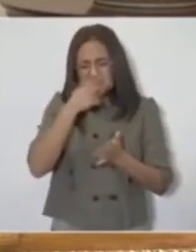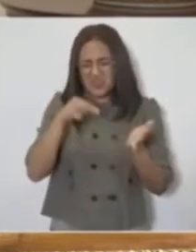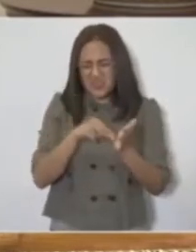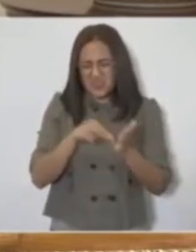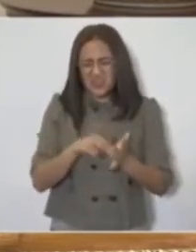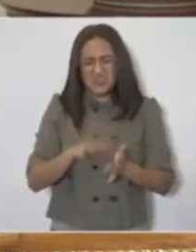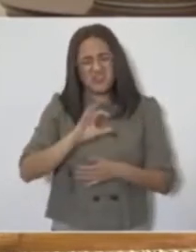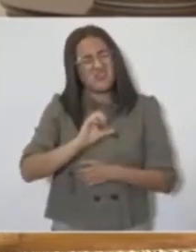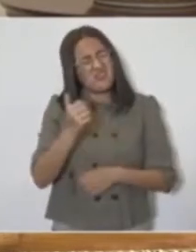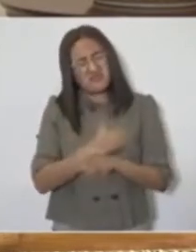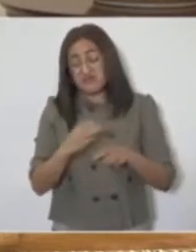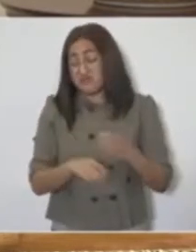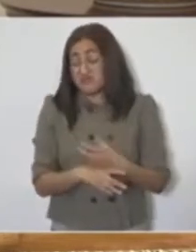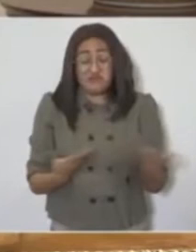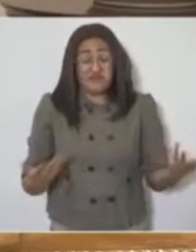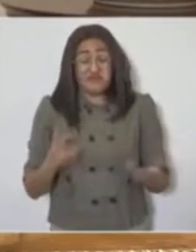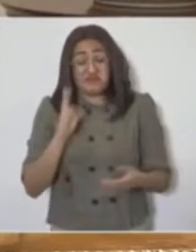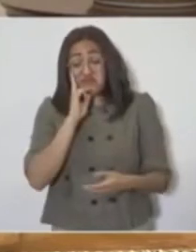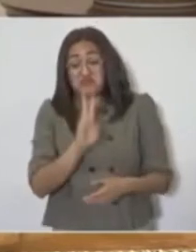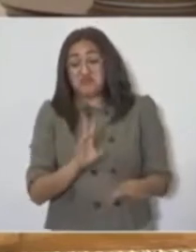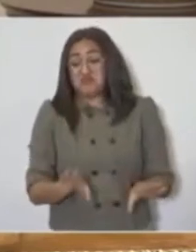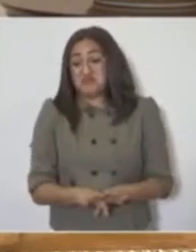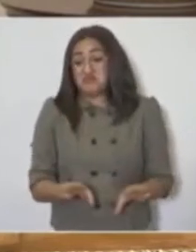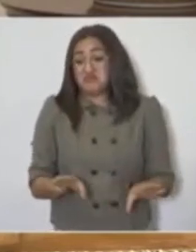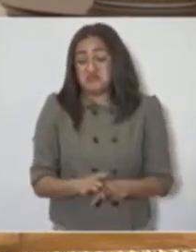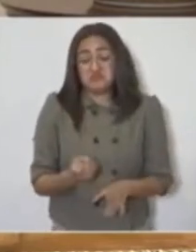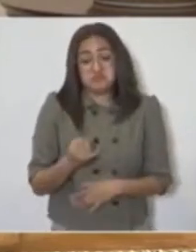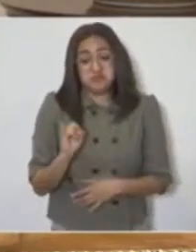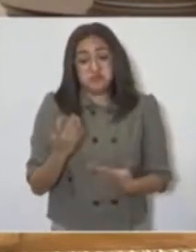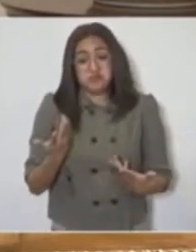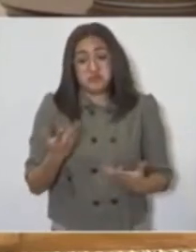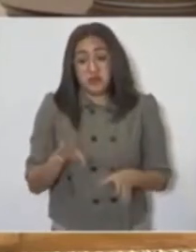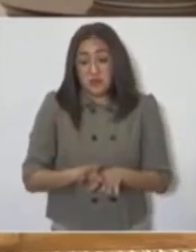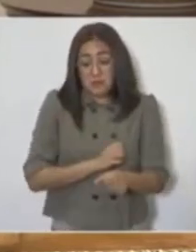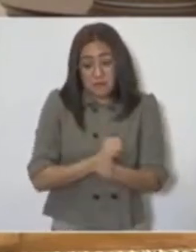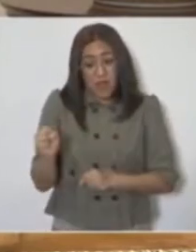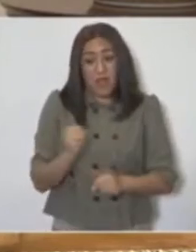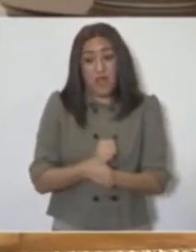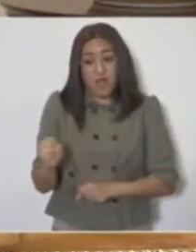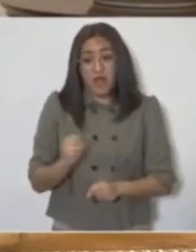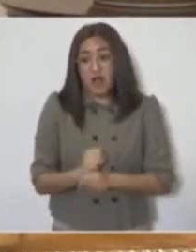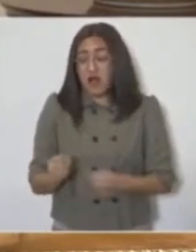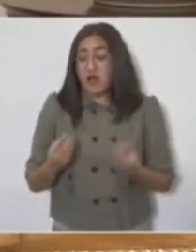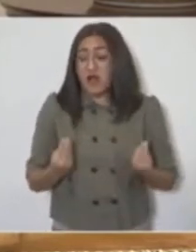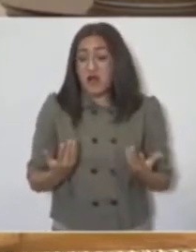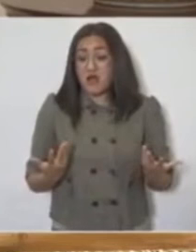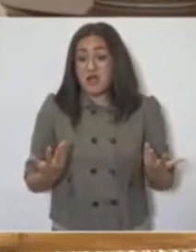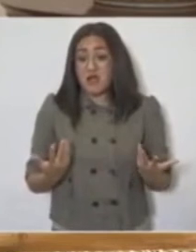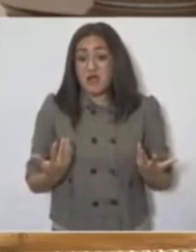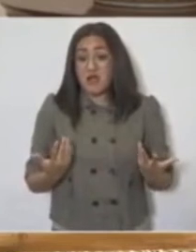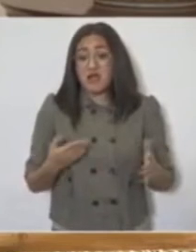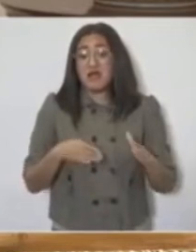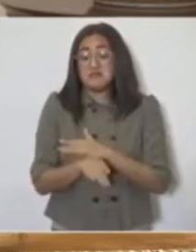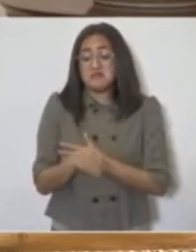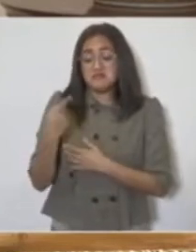muchos hechos muchos hechos las golpean entraron a